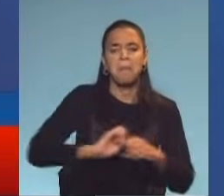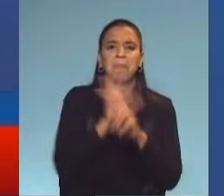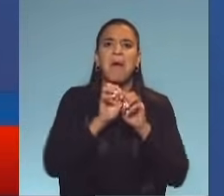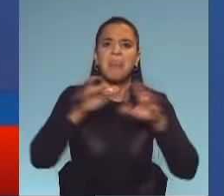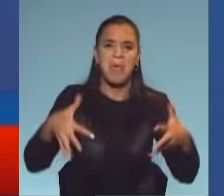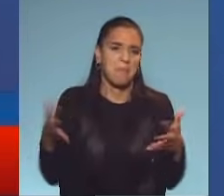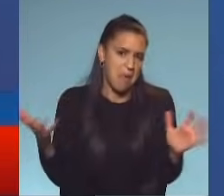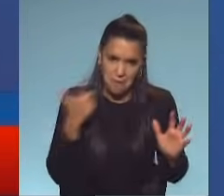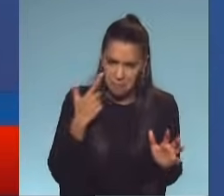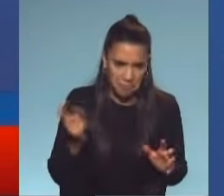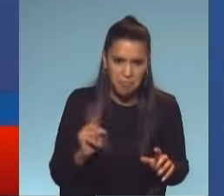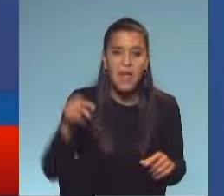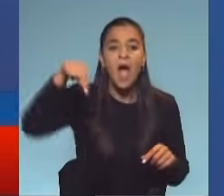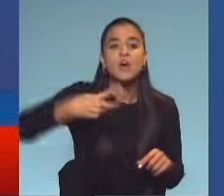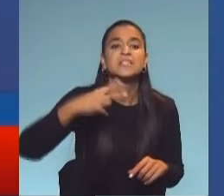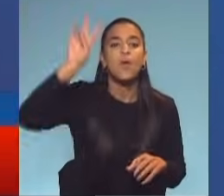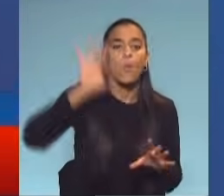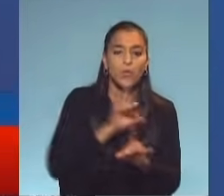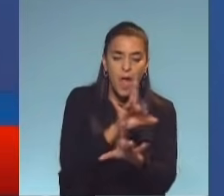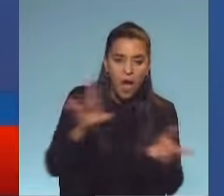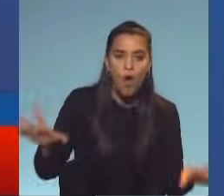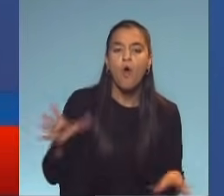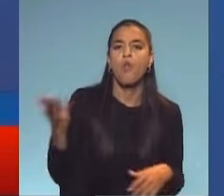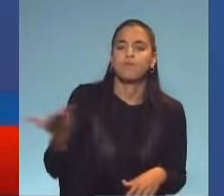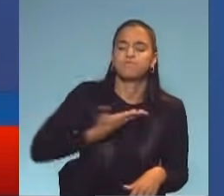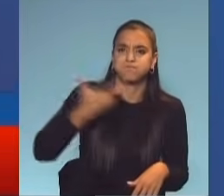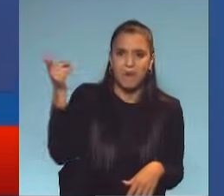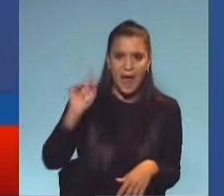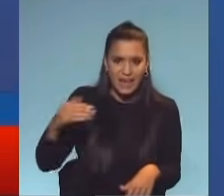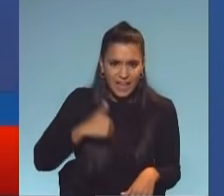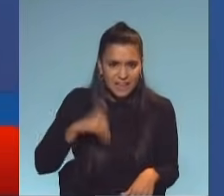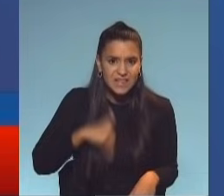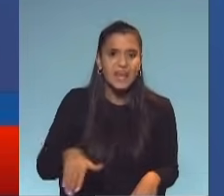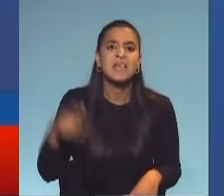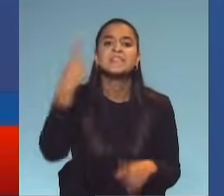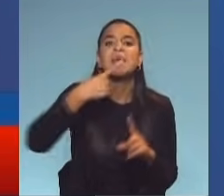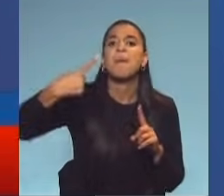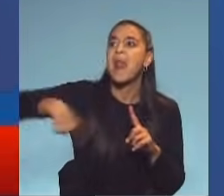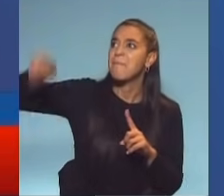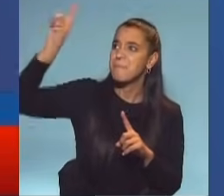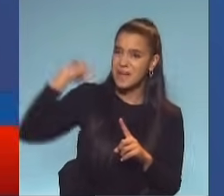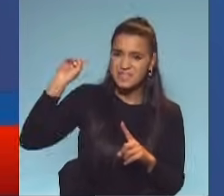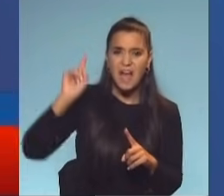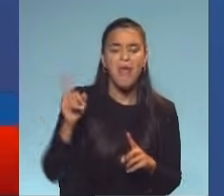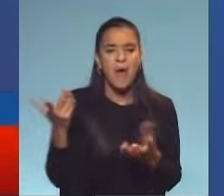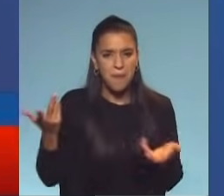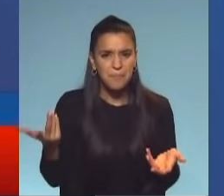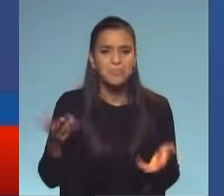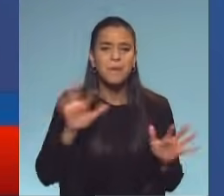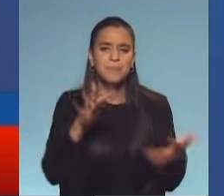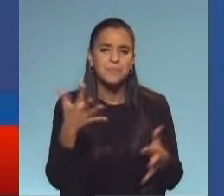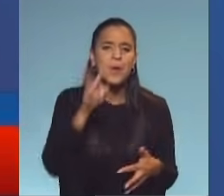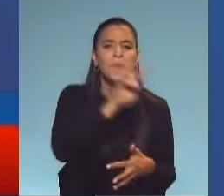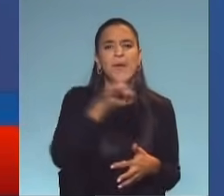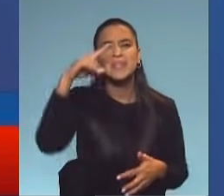se reflejaba que estamos en una segunda ola que afecta a la Argentina de manera exponencial, y que la semana pasada hemos tenido casos que rondaron